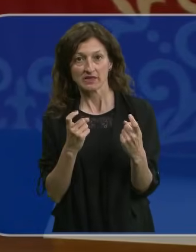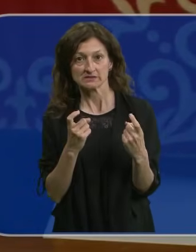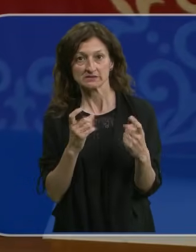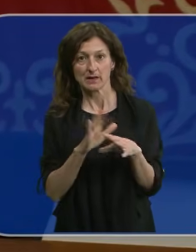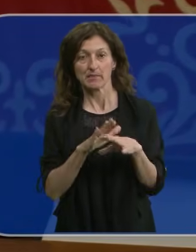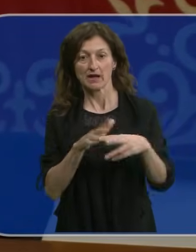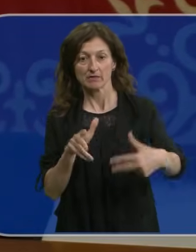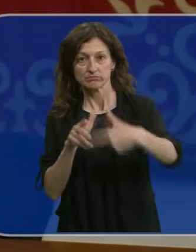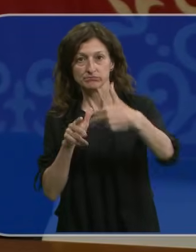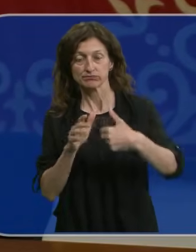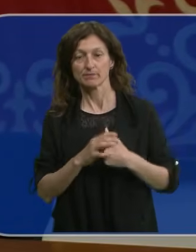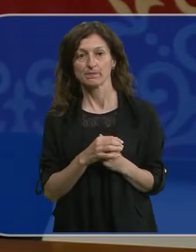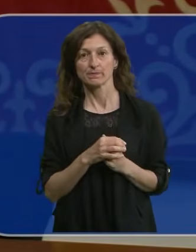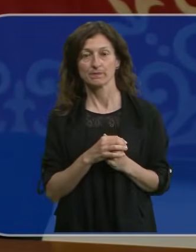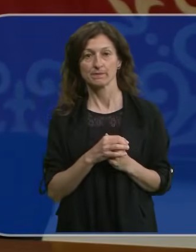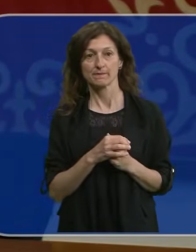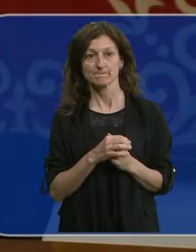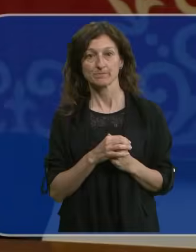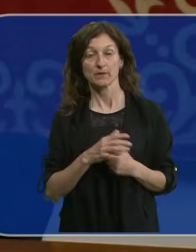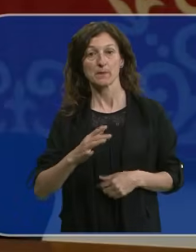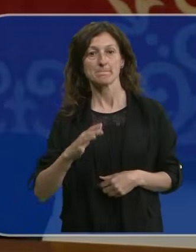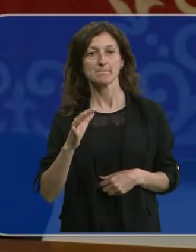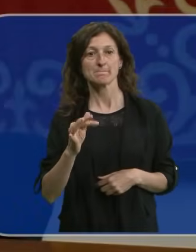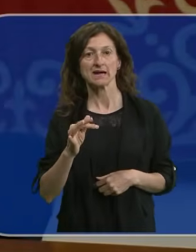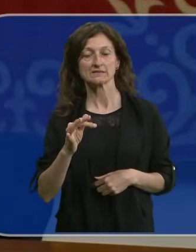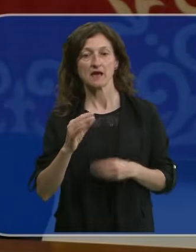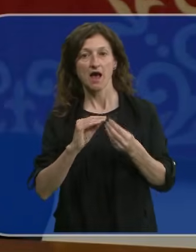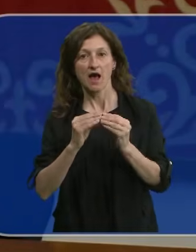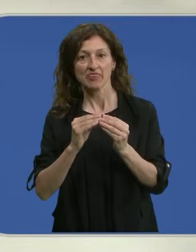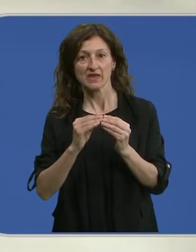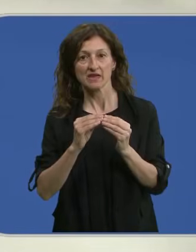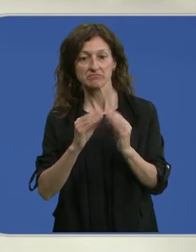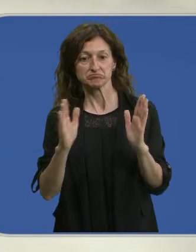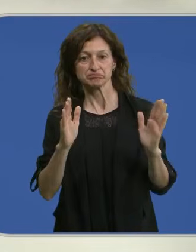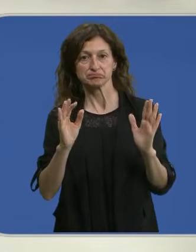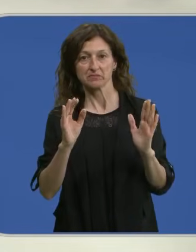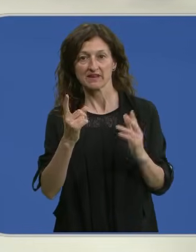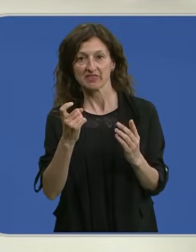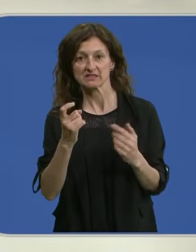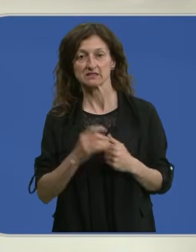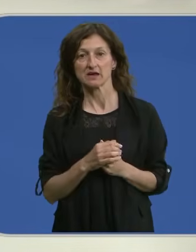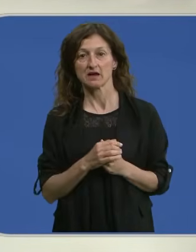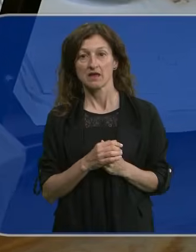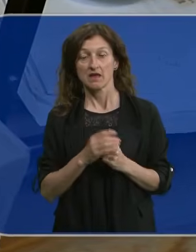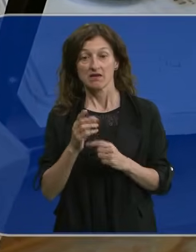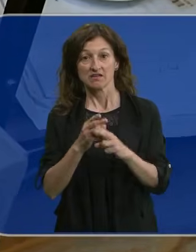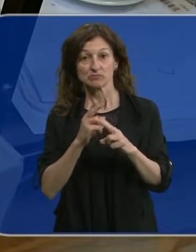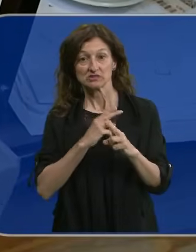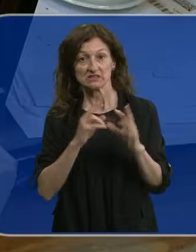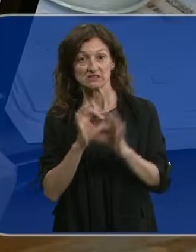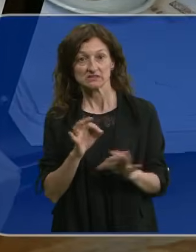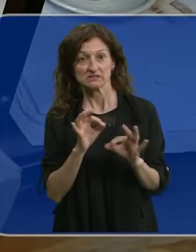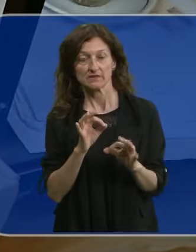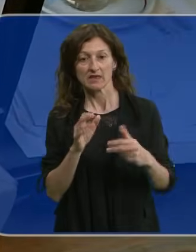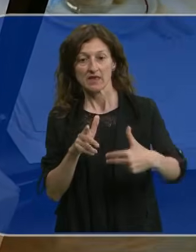producir esas videoconferencias telemáticas y que pueda hacerse de una manera puntual. De momento no ha sido atendida y los equipos